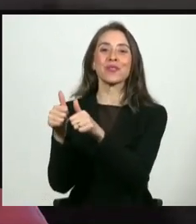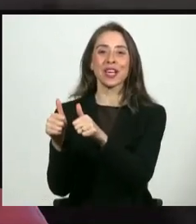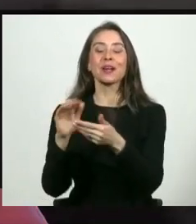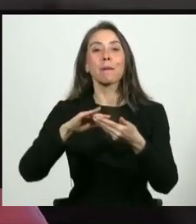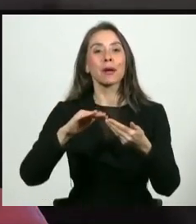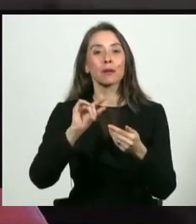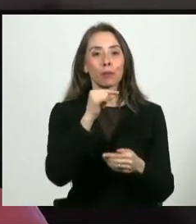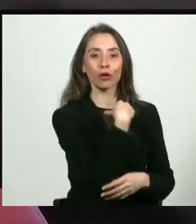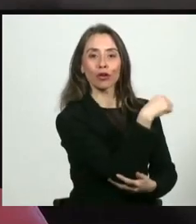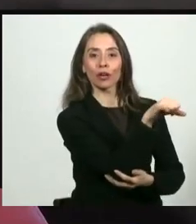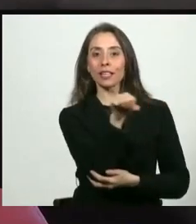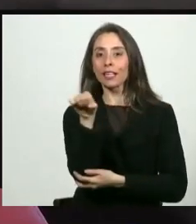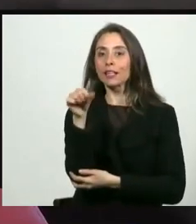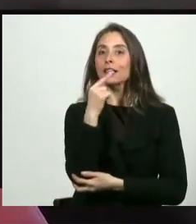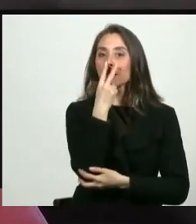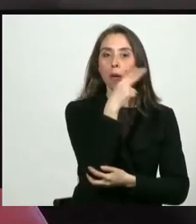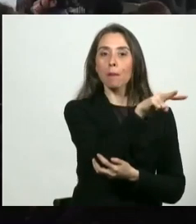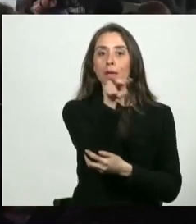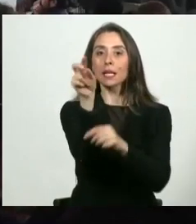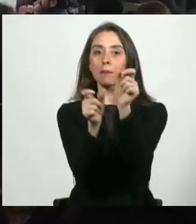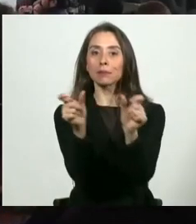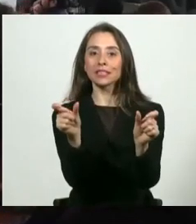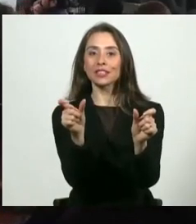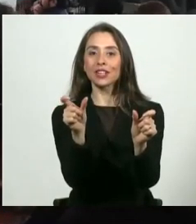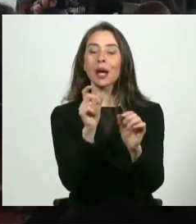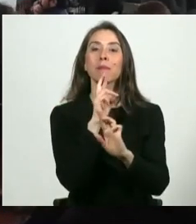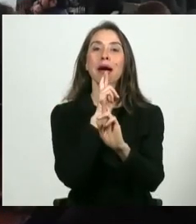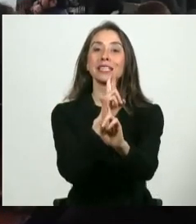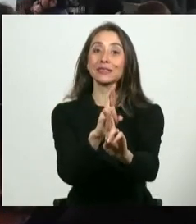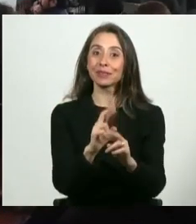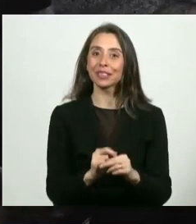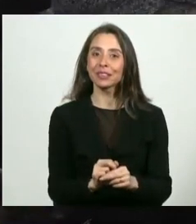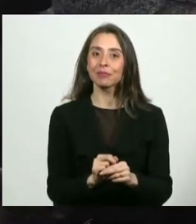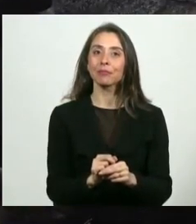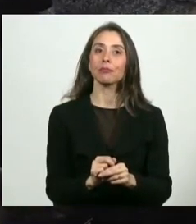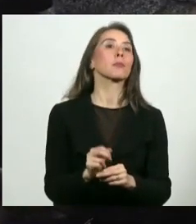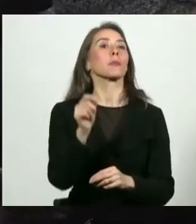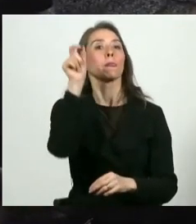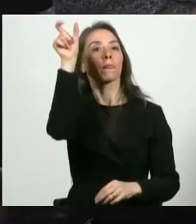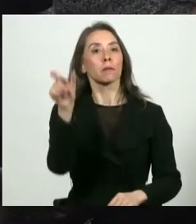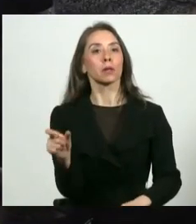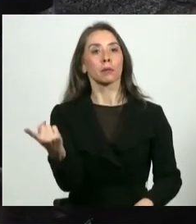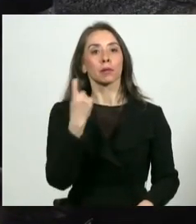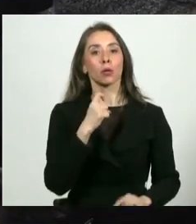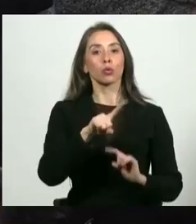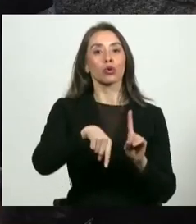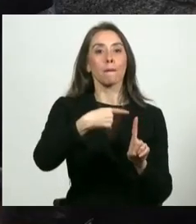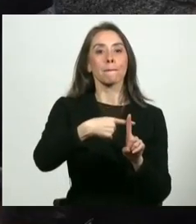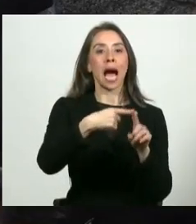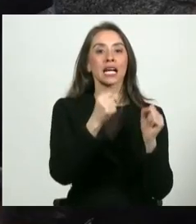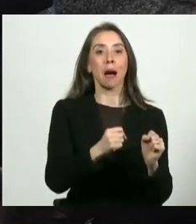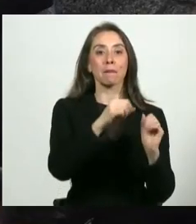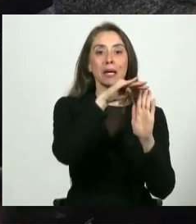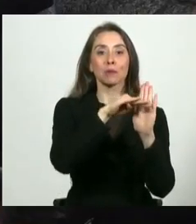me voy a girar un poco porque me gusta mirar a la gente cuando le respondo. Primero, la persona que preguntaste por el Más Capaz,